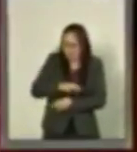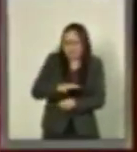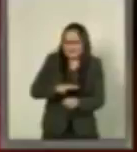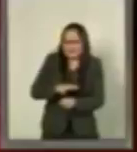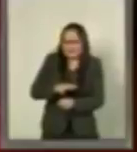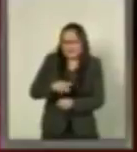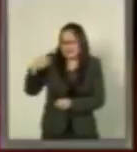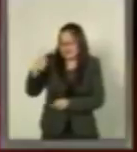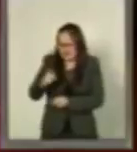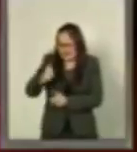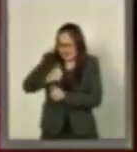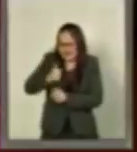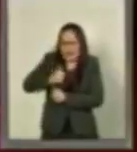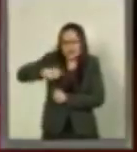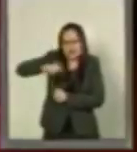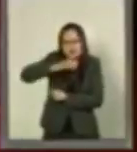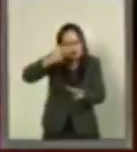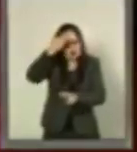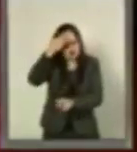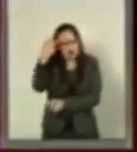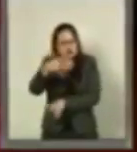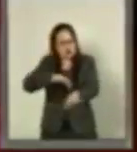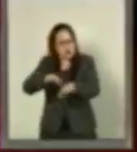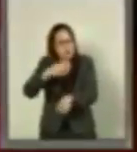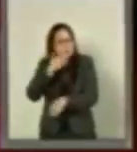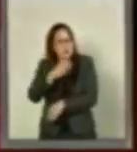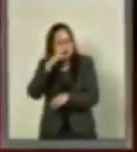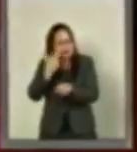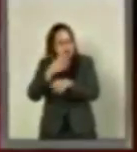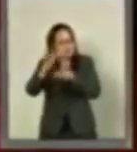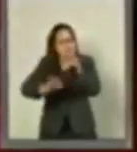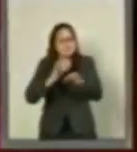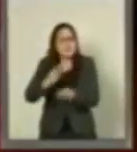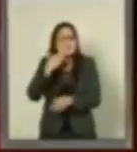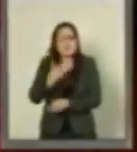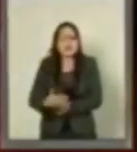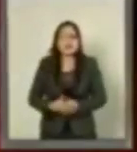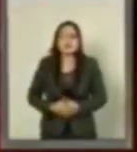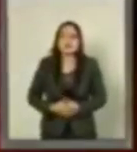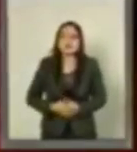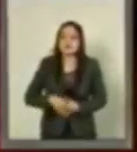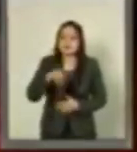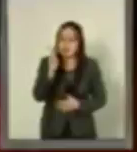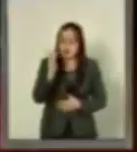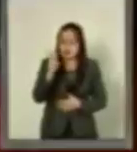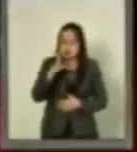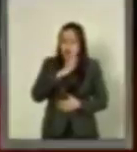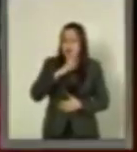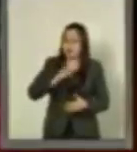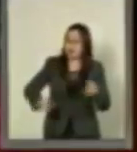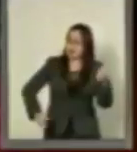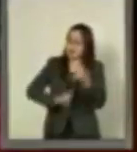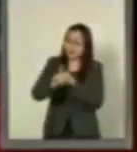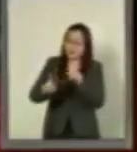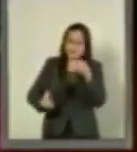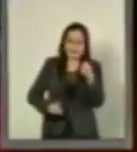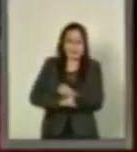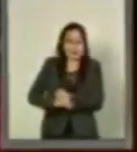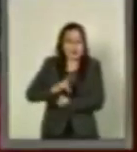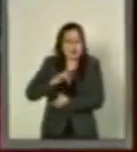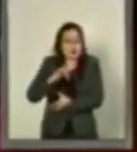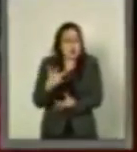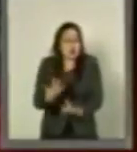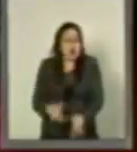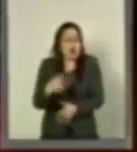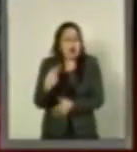su función y el trabajo que han desarrollado. Sin embargo, algo que ha lastimado mucho, señor secretario, y